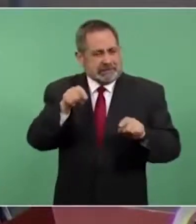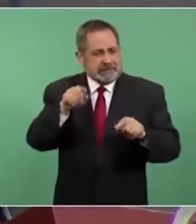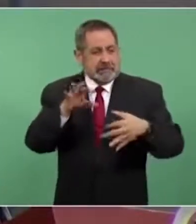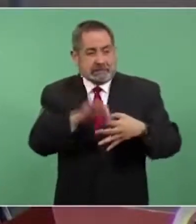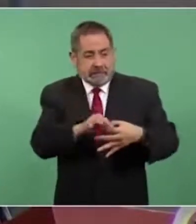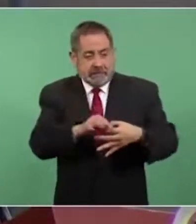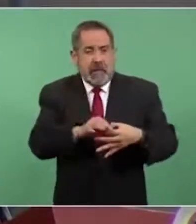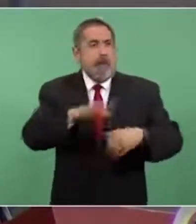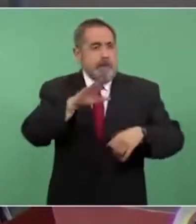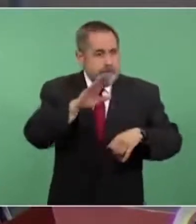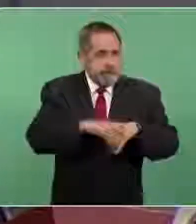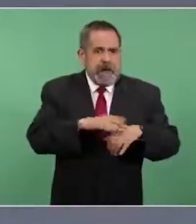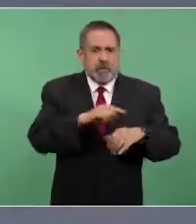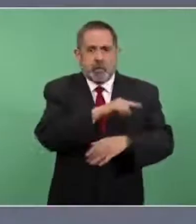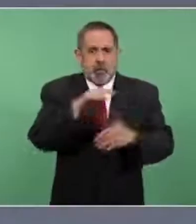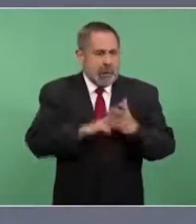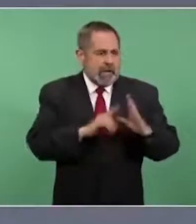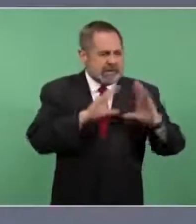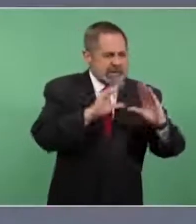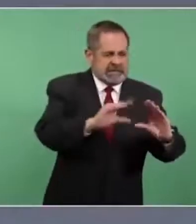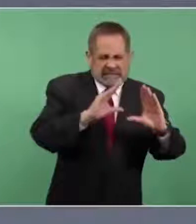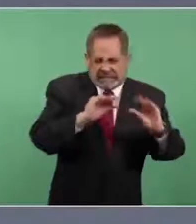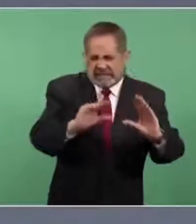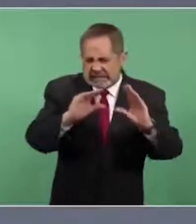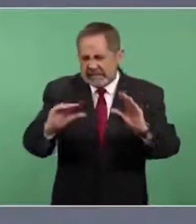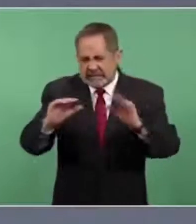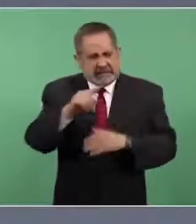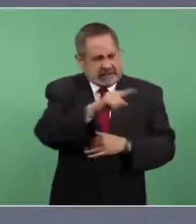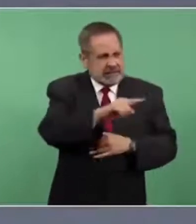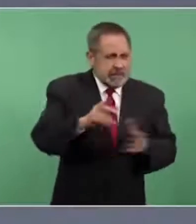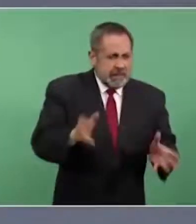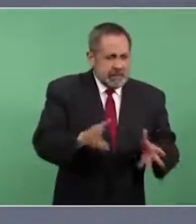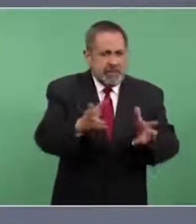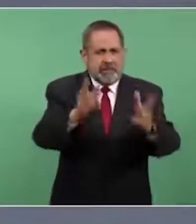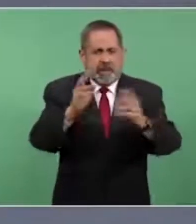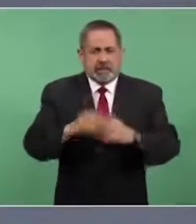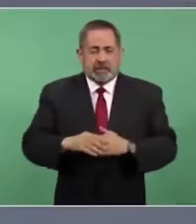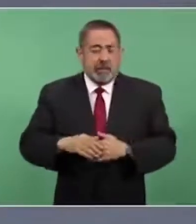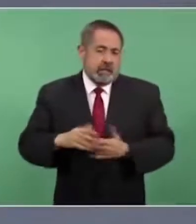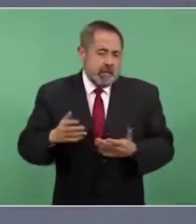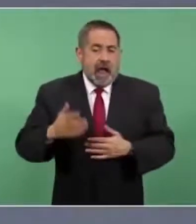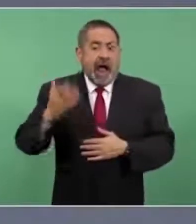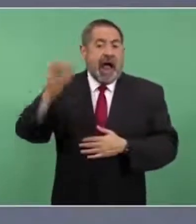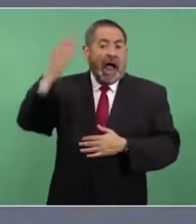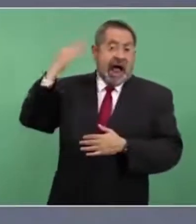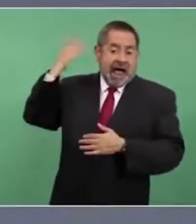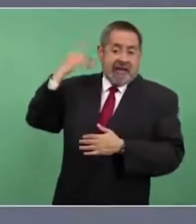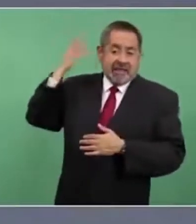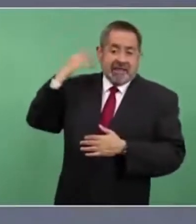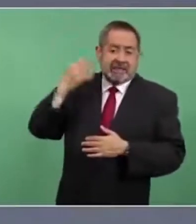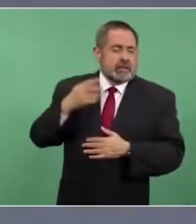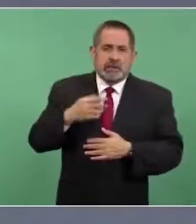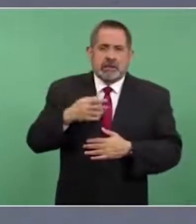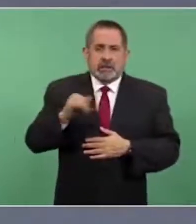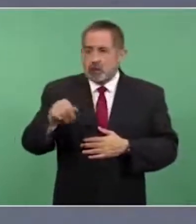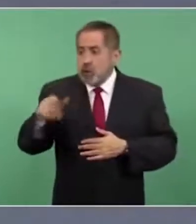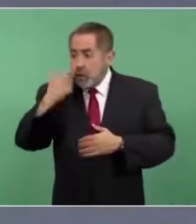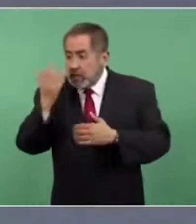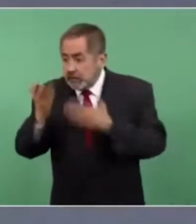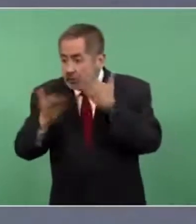más espacios para terminar con la absurda política de rechazar a quienes desean